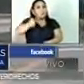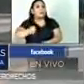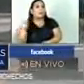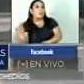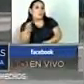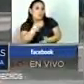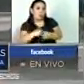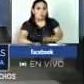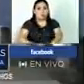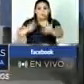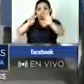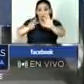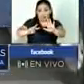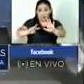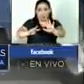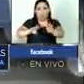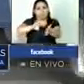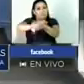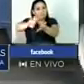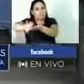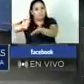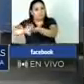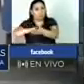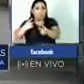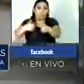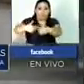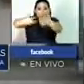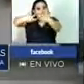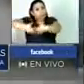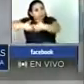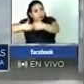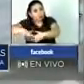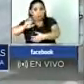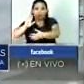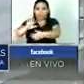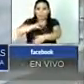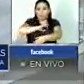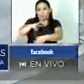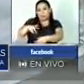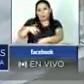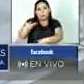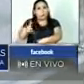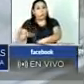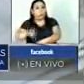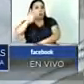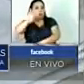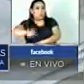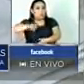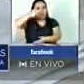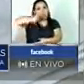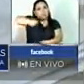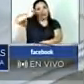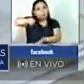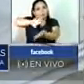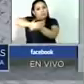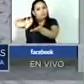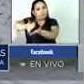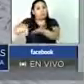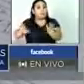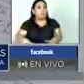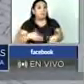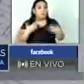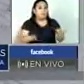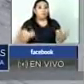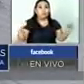a plazos de hasta siete cuotas y para los grandes contribuyentes serían pagos de hasta cuatro cuotas. Además,